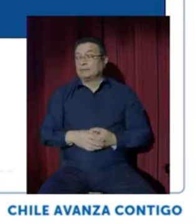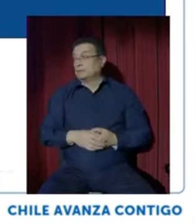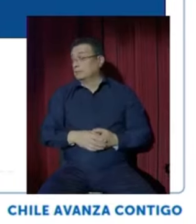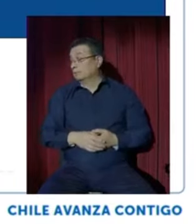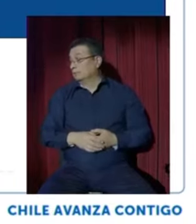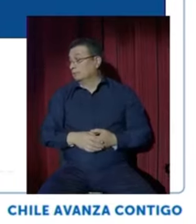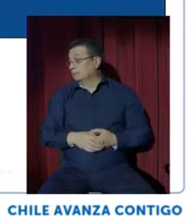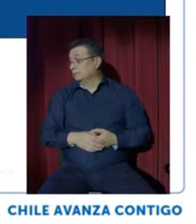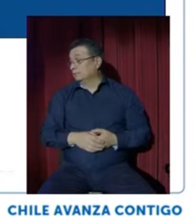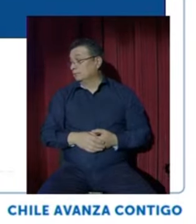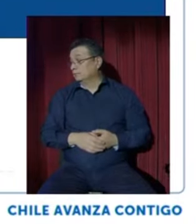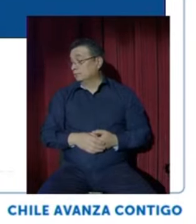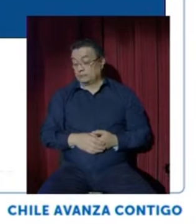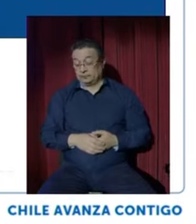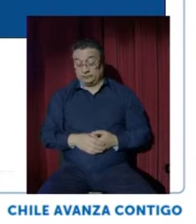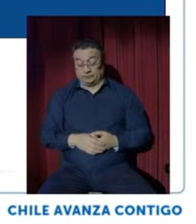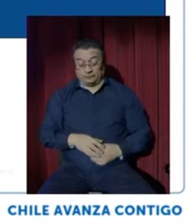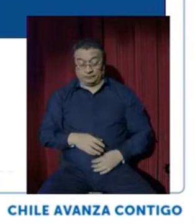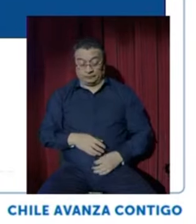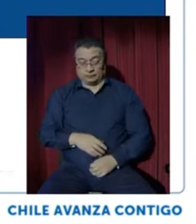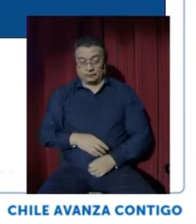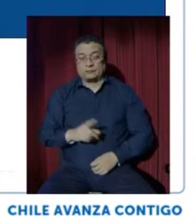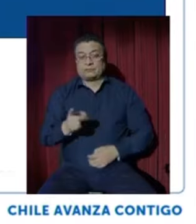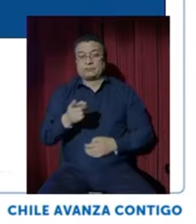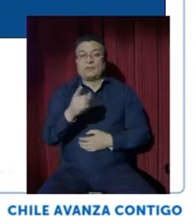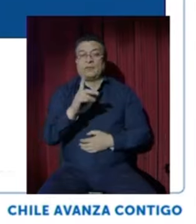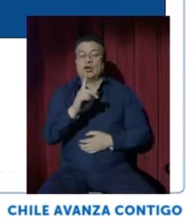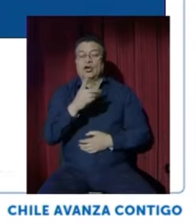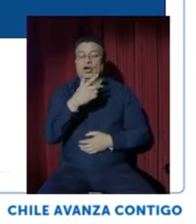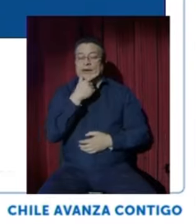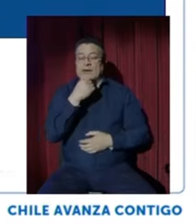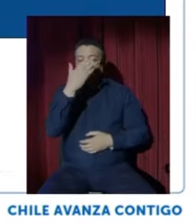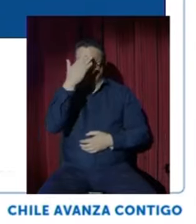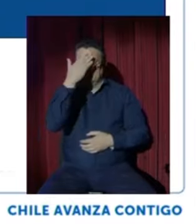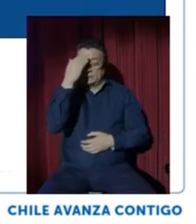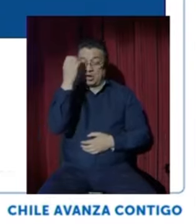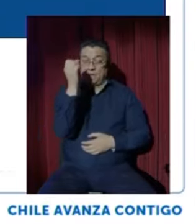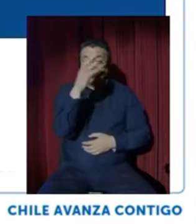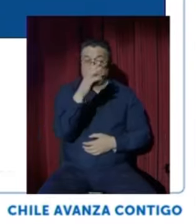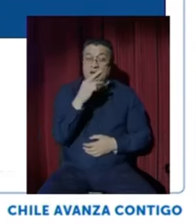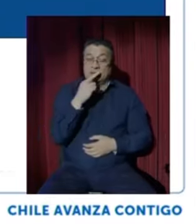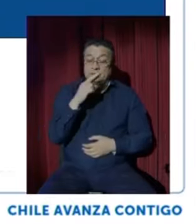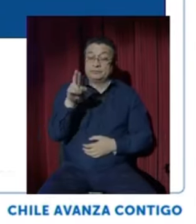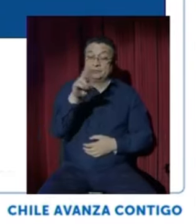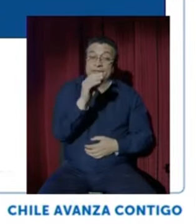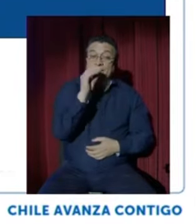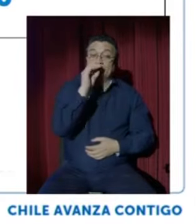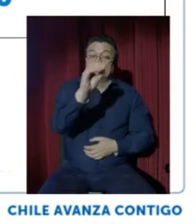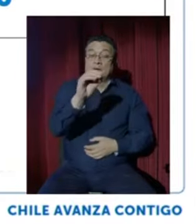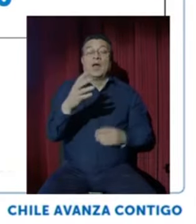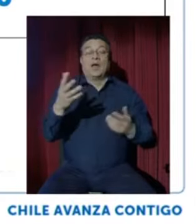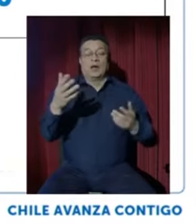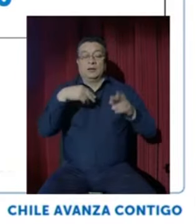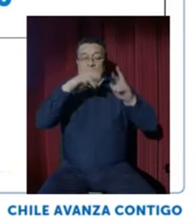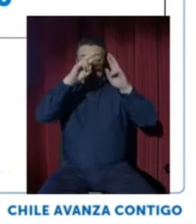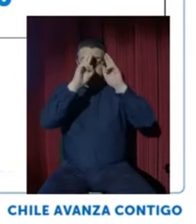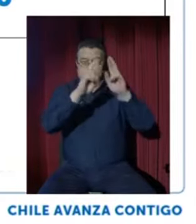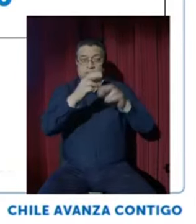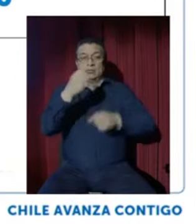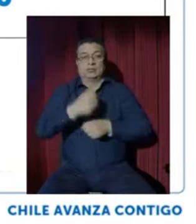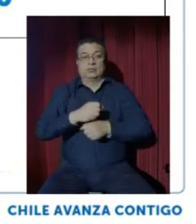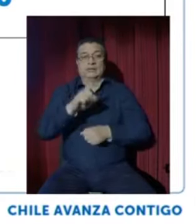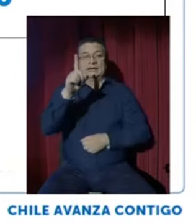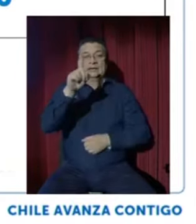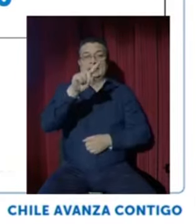todavía Muchísimas gracias eh No quiero dejar pasar esta Cuenta pública sin reconocer también la labor de la